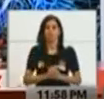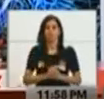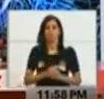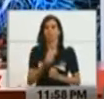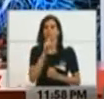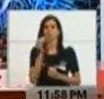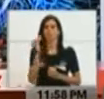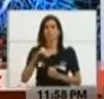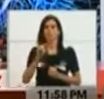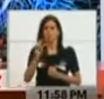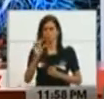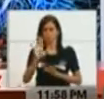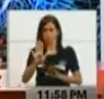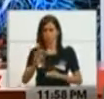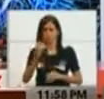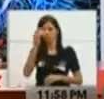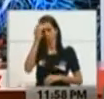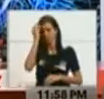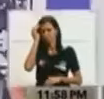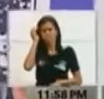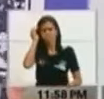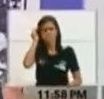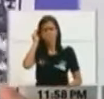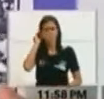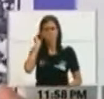Ya va, buen tico.